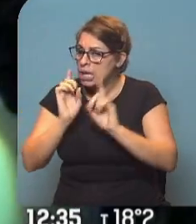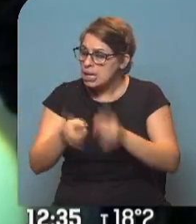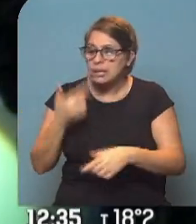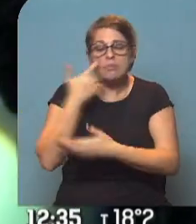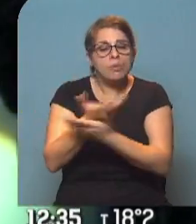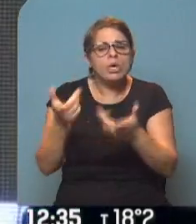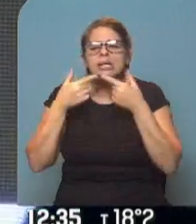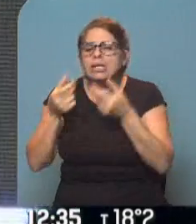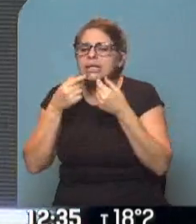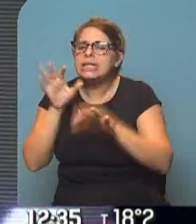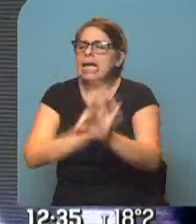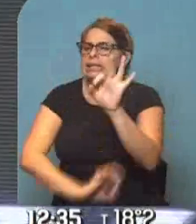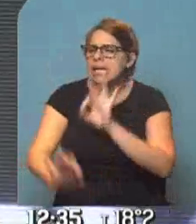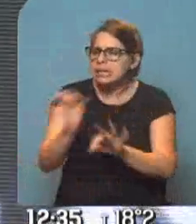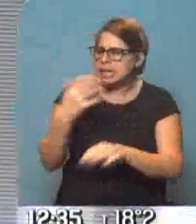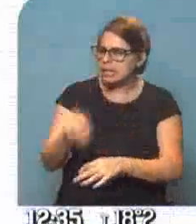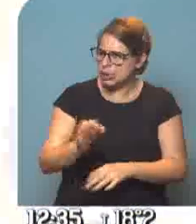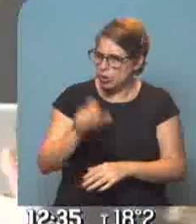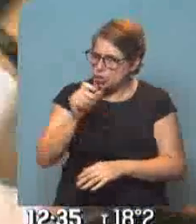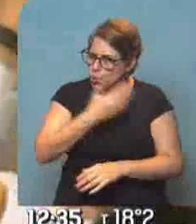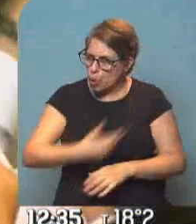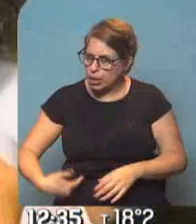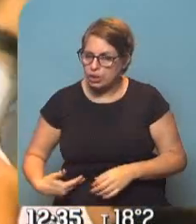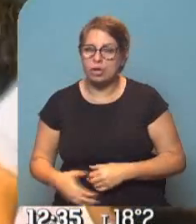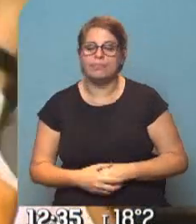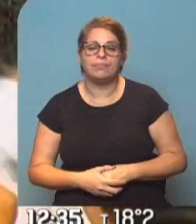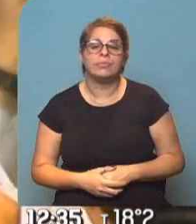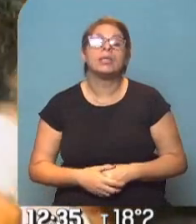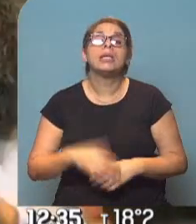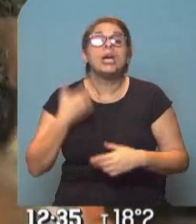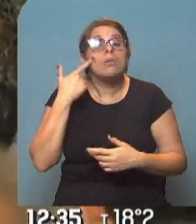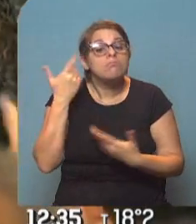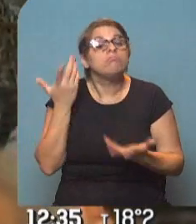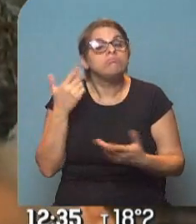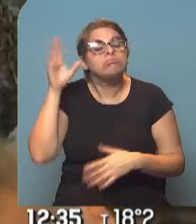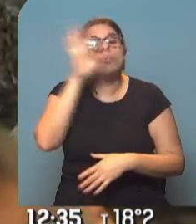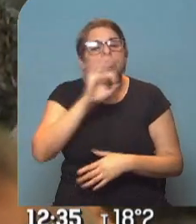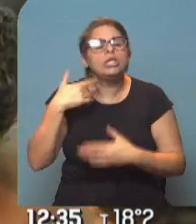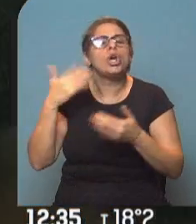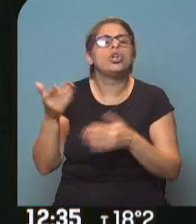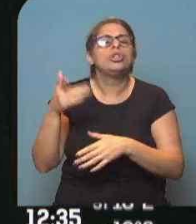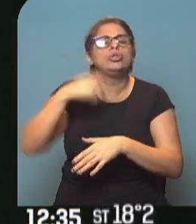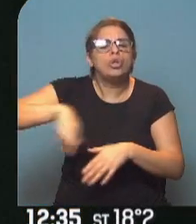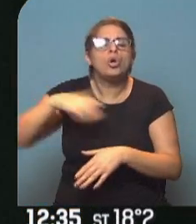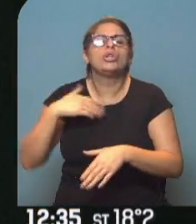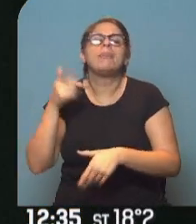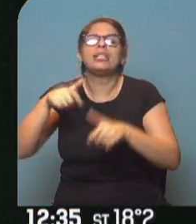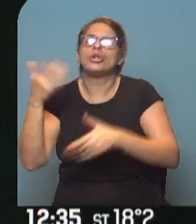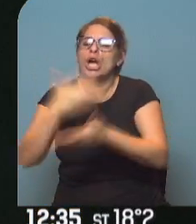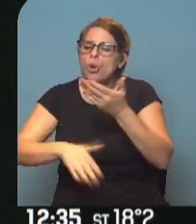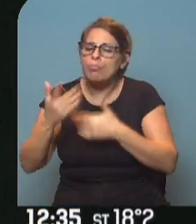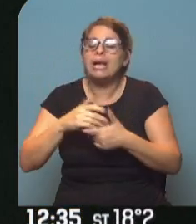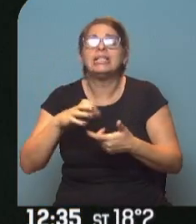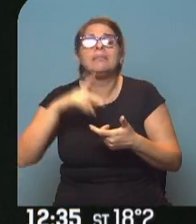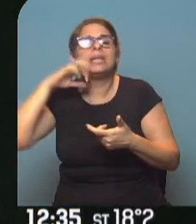mostró crítico de la estrategia de seguridad del gobierno. Una visión compartida por su seguidor en las encuestas, José